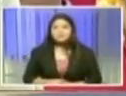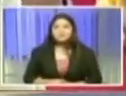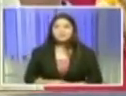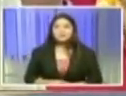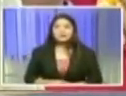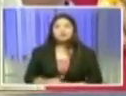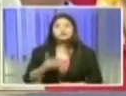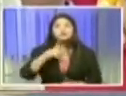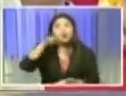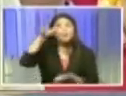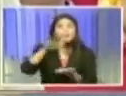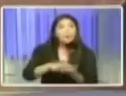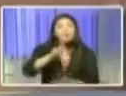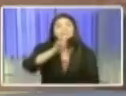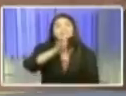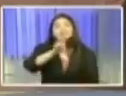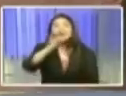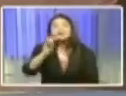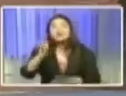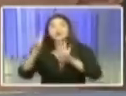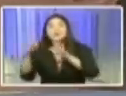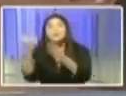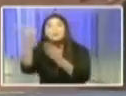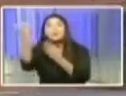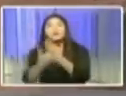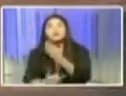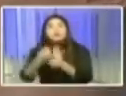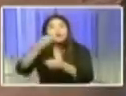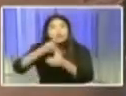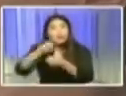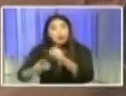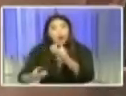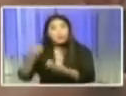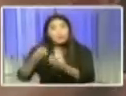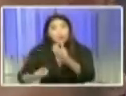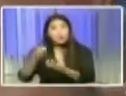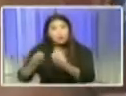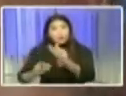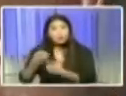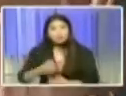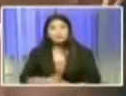y le aprobé 106 proyectos productivos.